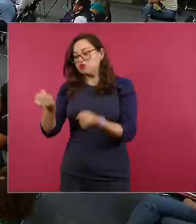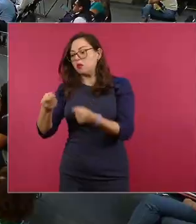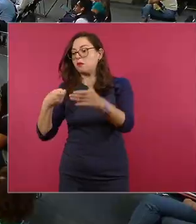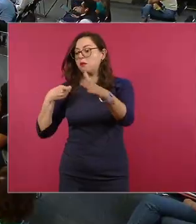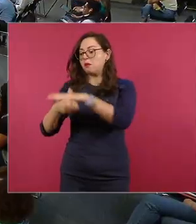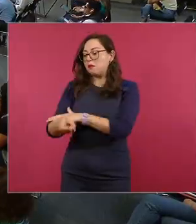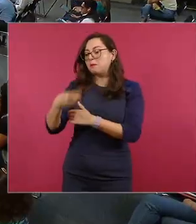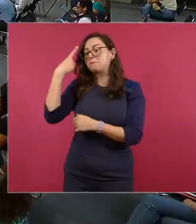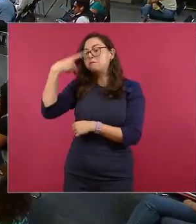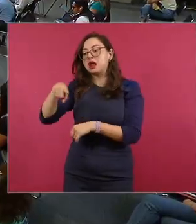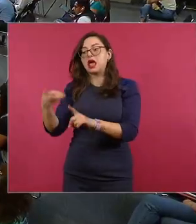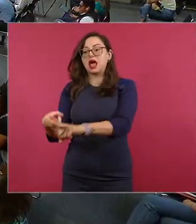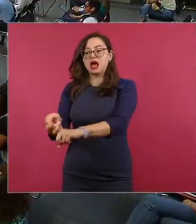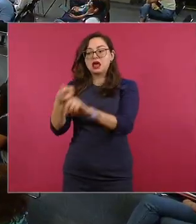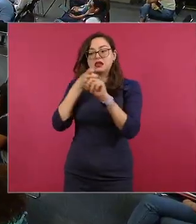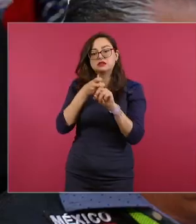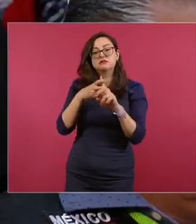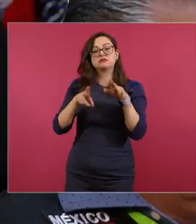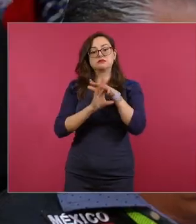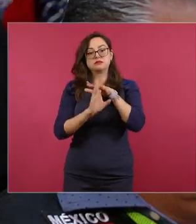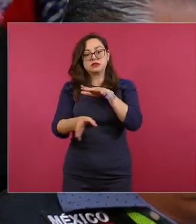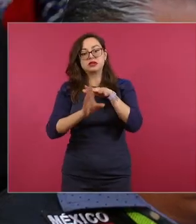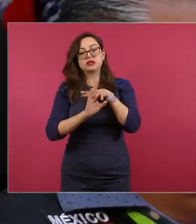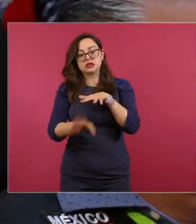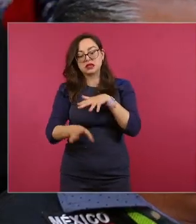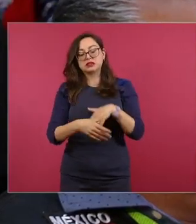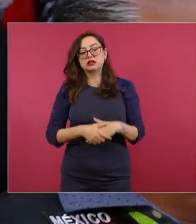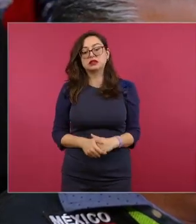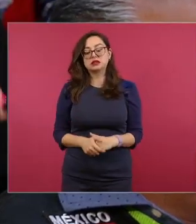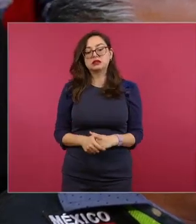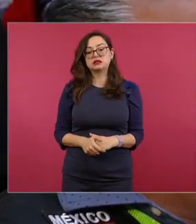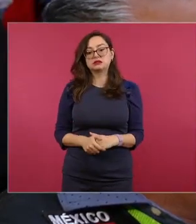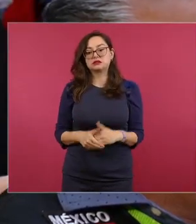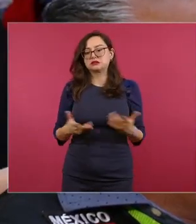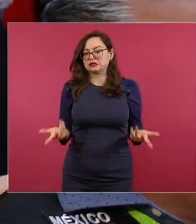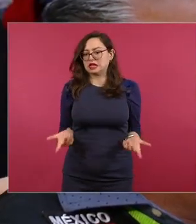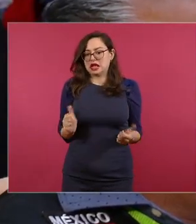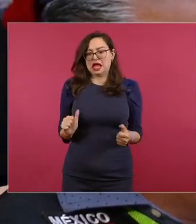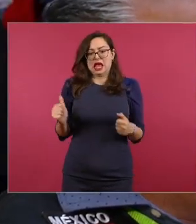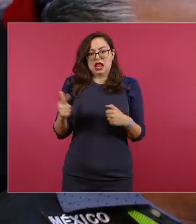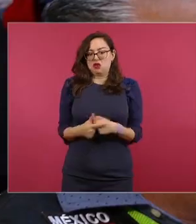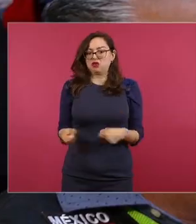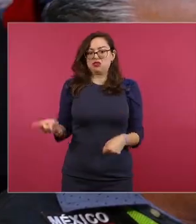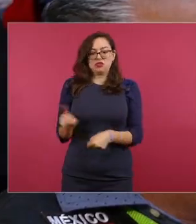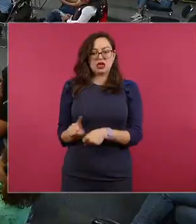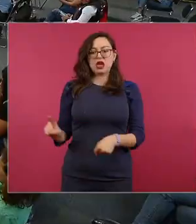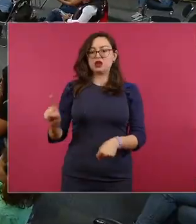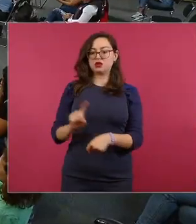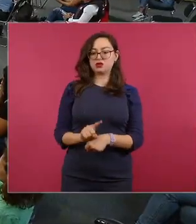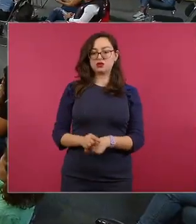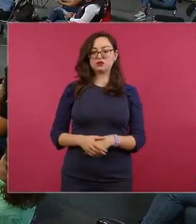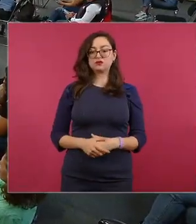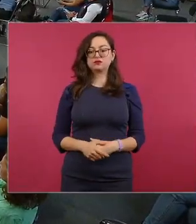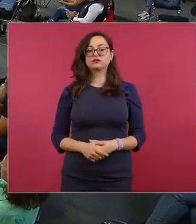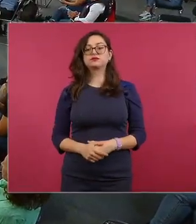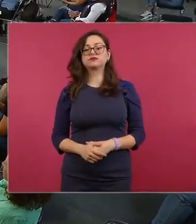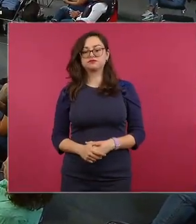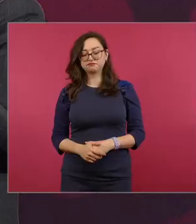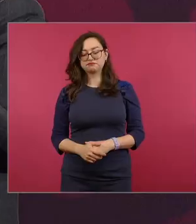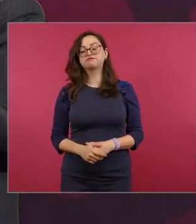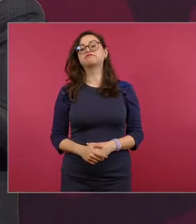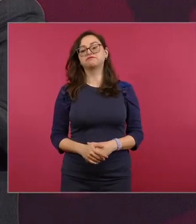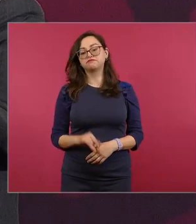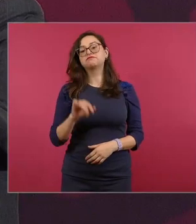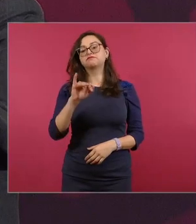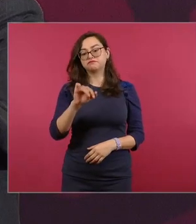ofreciéndoles dinero para traficar migrantes hasta la frontera, sí, que es algo que sucede todos los días? Sí, y actuamos todo el